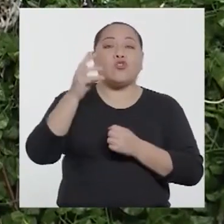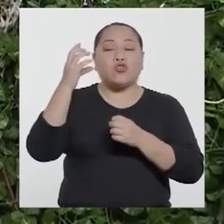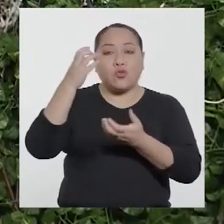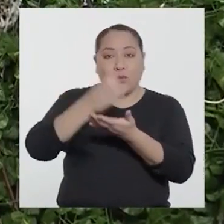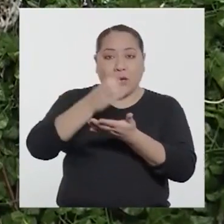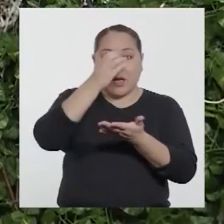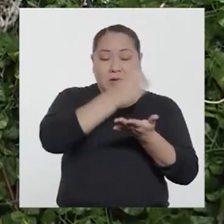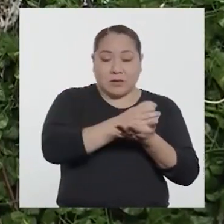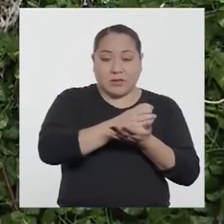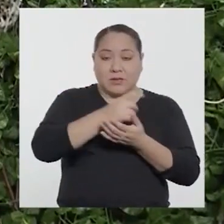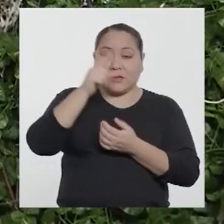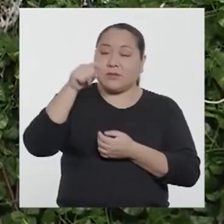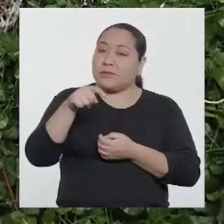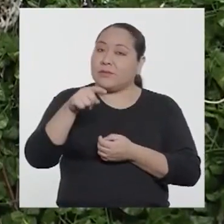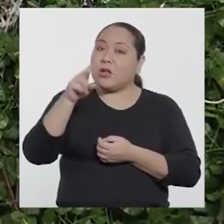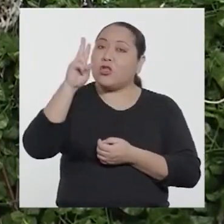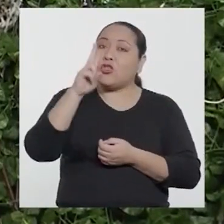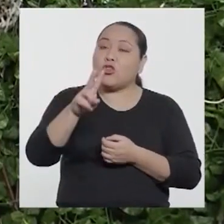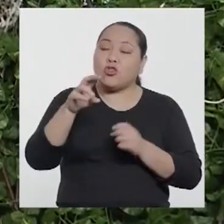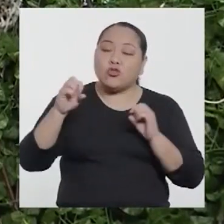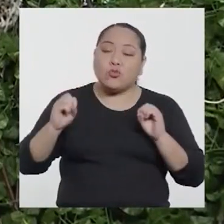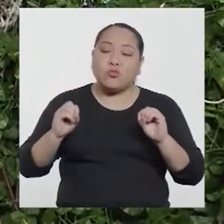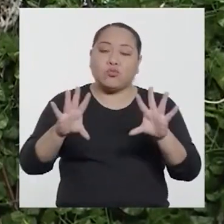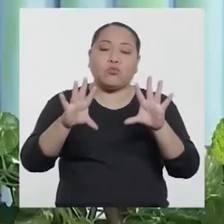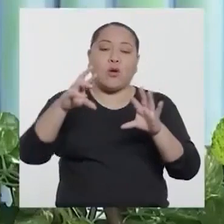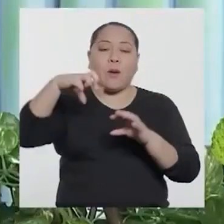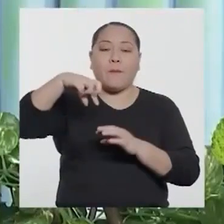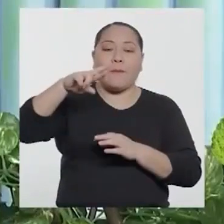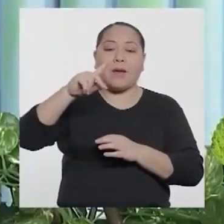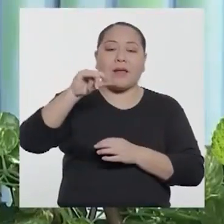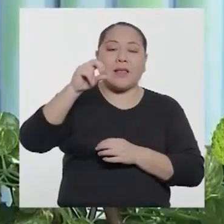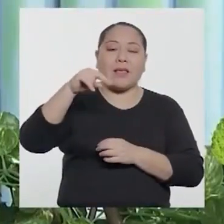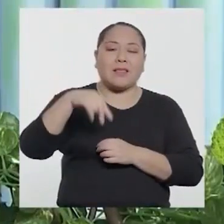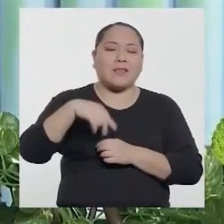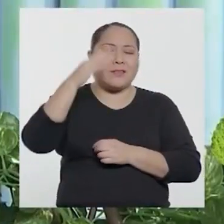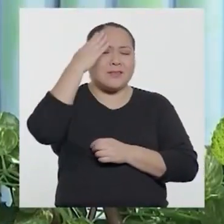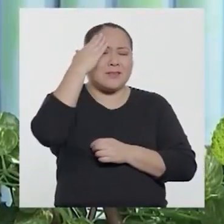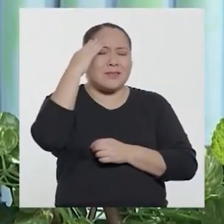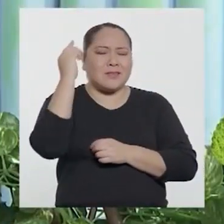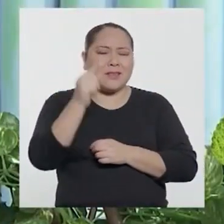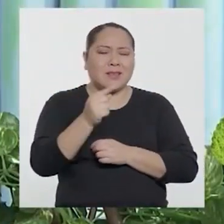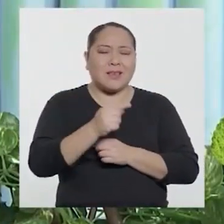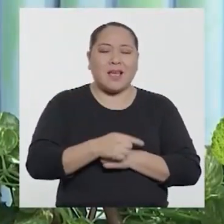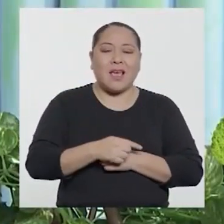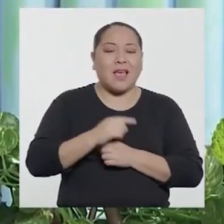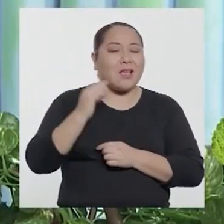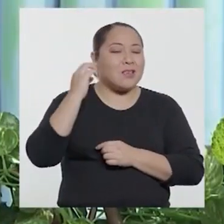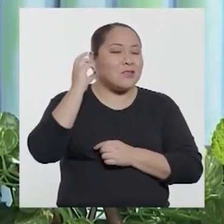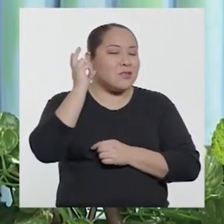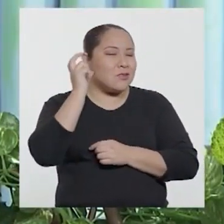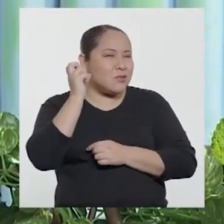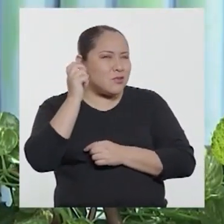dos vasos, tenemos dos parlantes. ¡Estoy seguro de que el